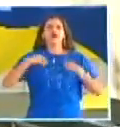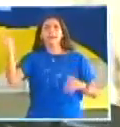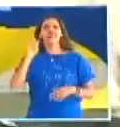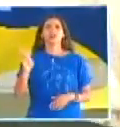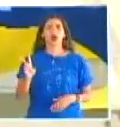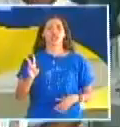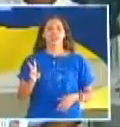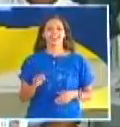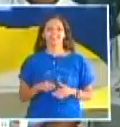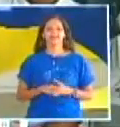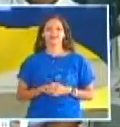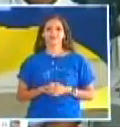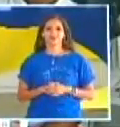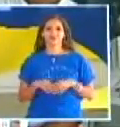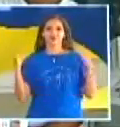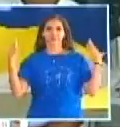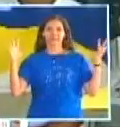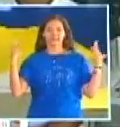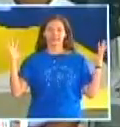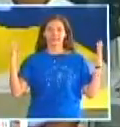Venezuela!